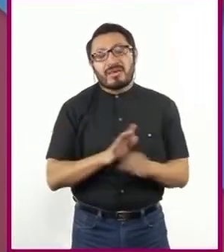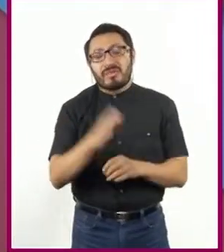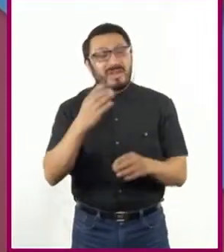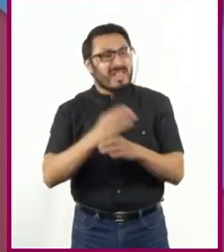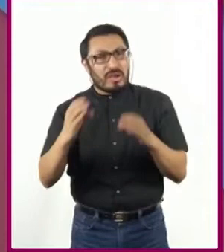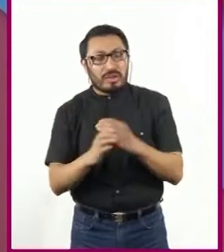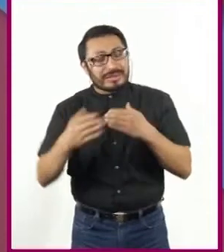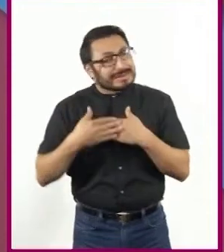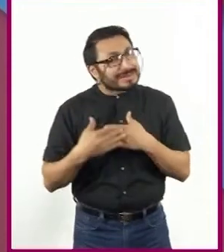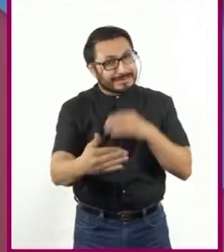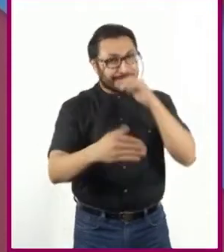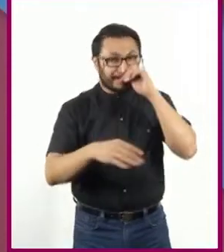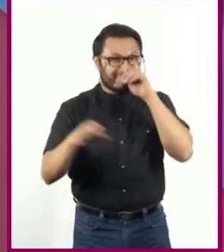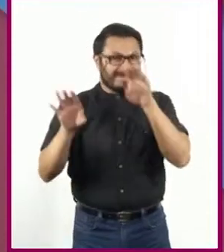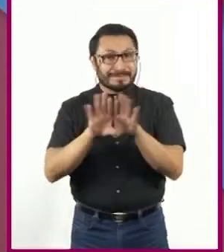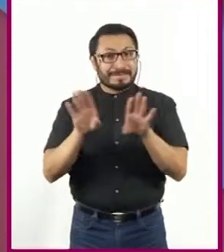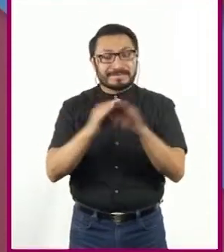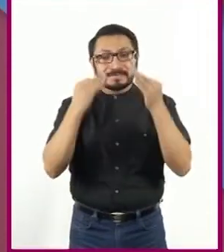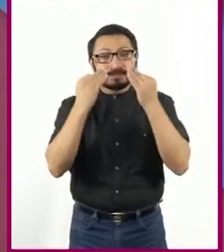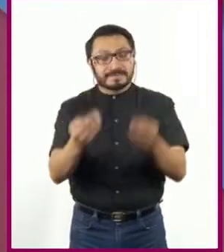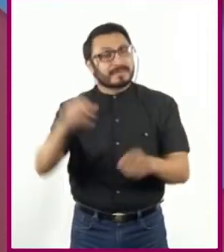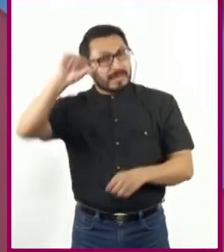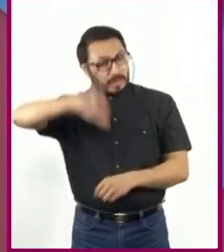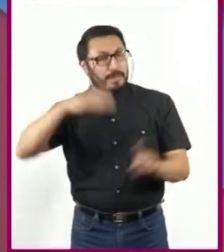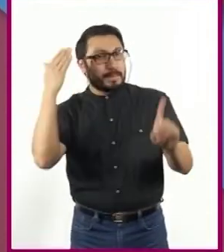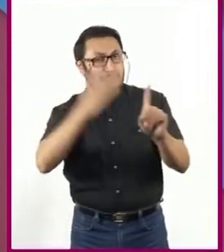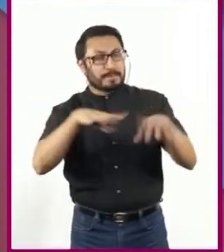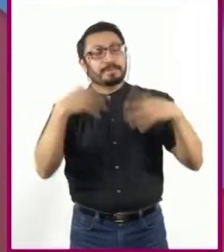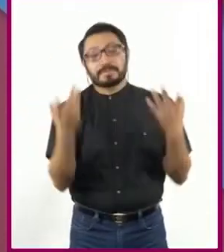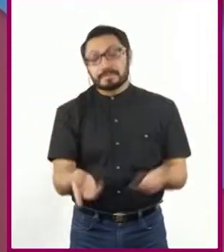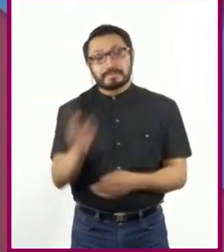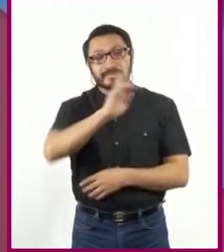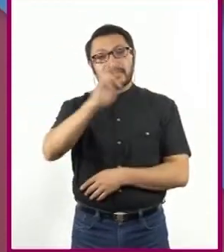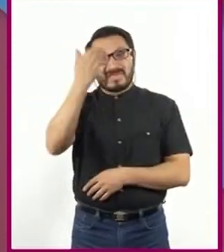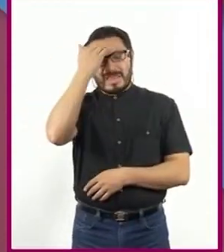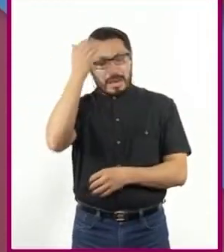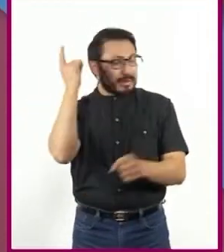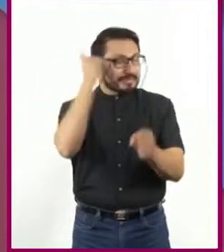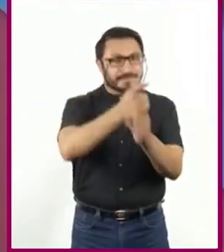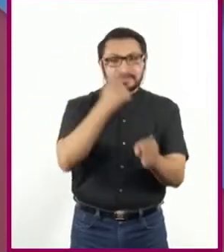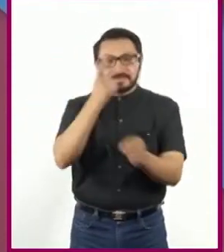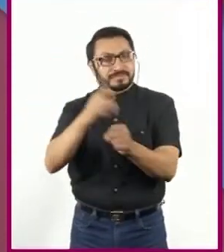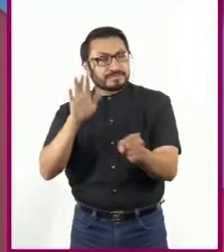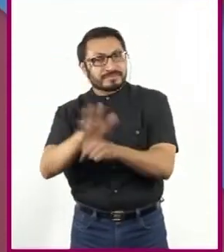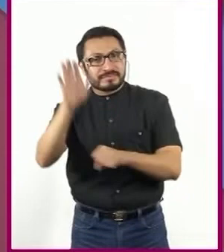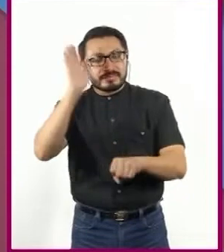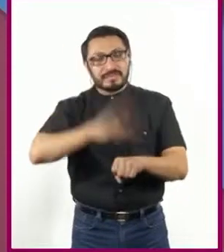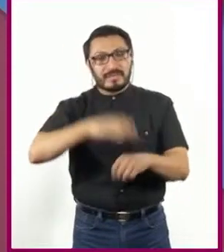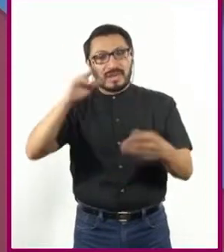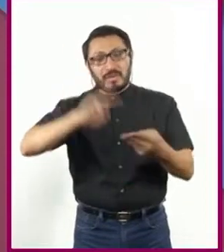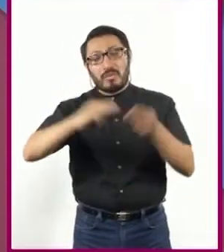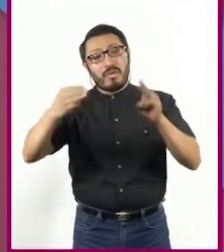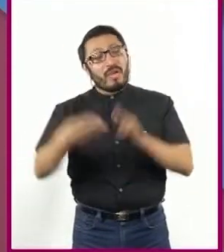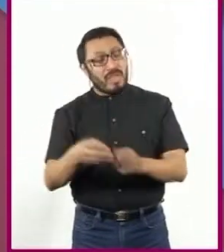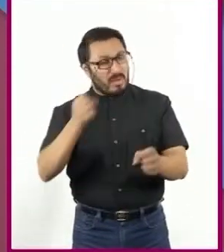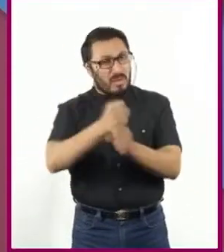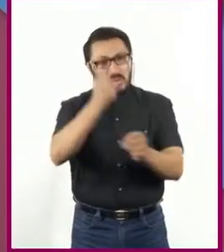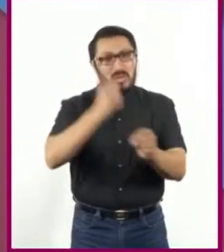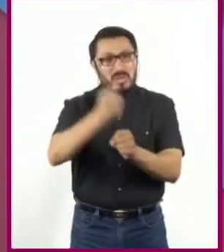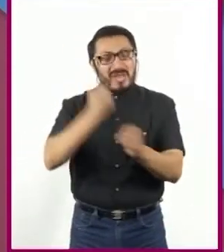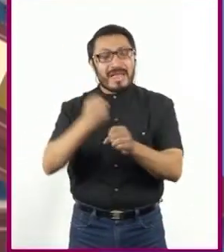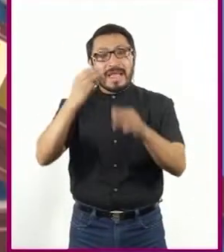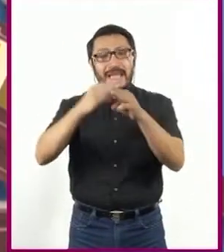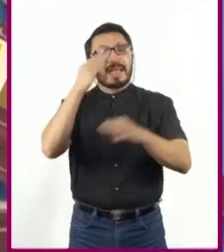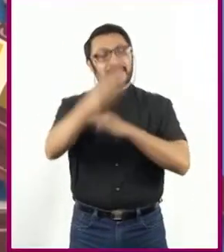manifiesta. Nuestro propósito en esta ocasión será reconocer las principales causas y consecuencias de la violencia en el